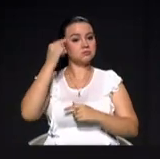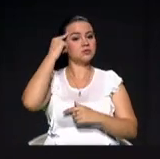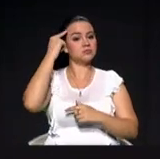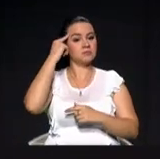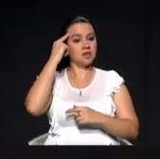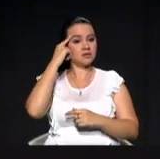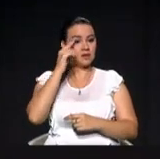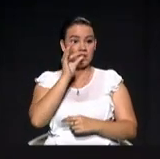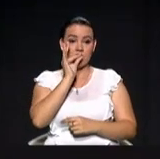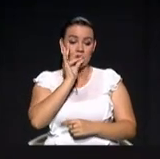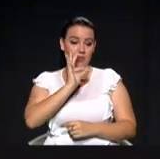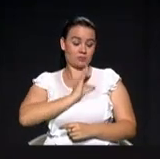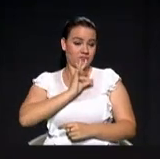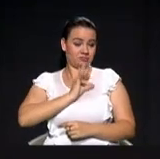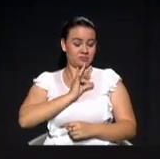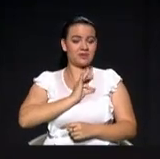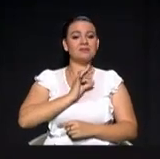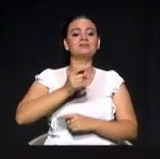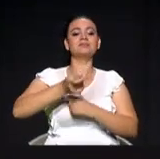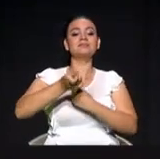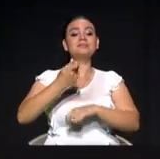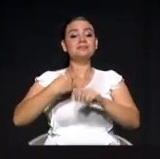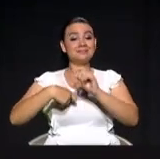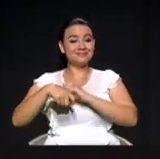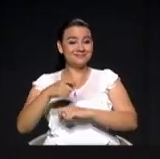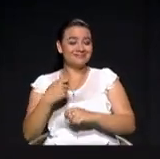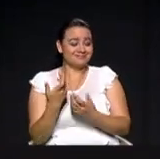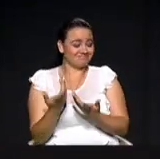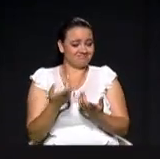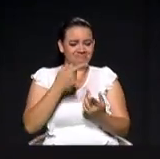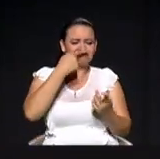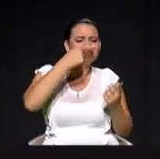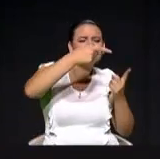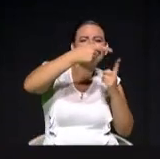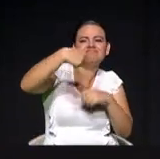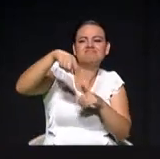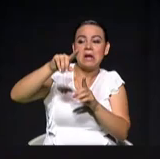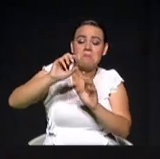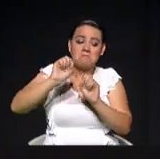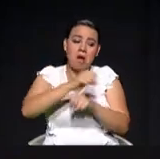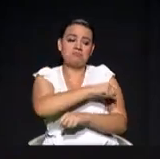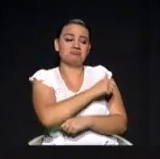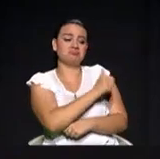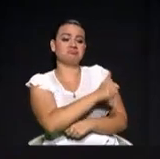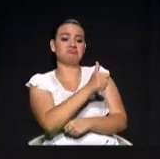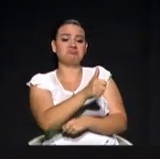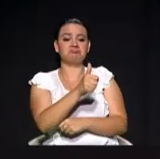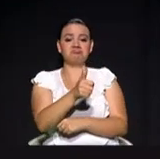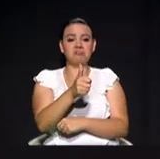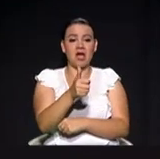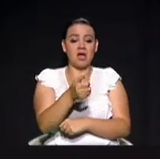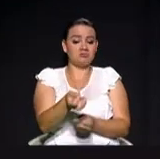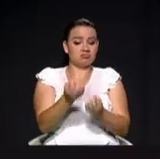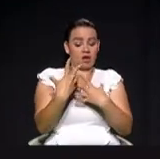recreativa y la cannabis que tiene efectos de salud